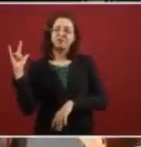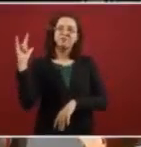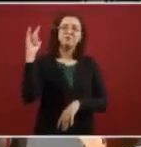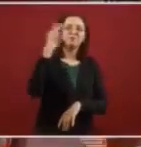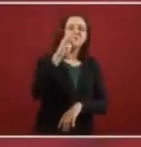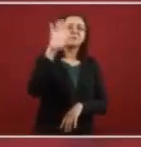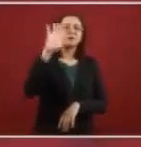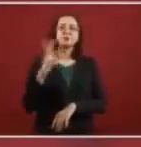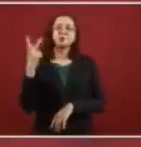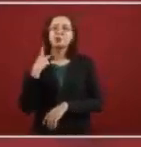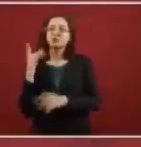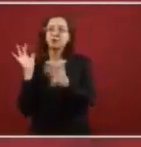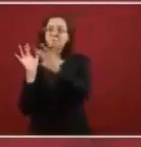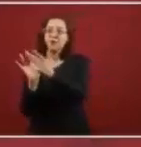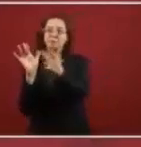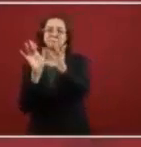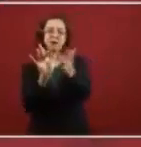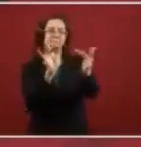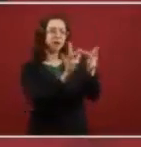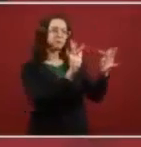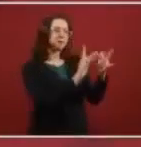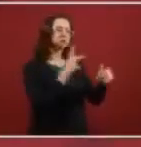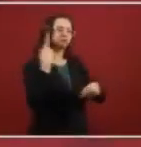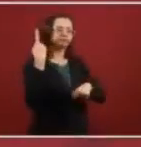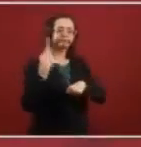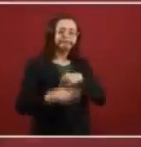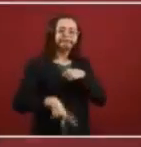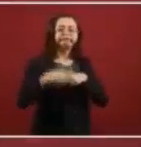que se corren bueno